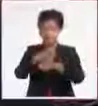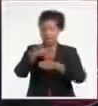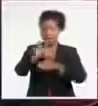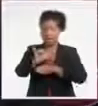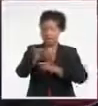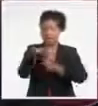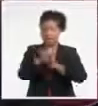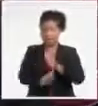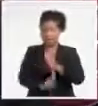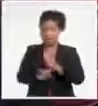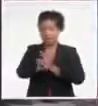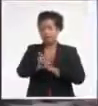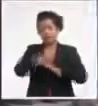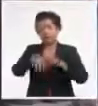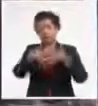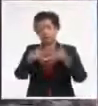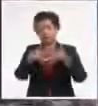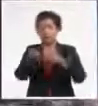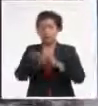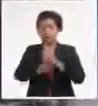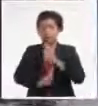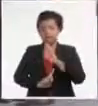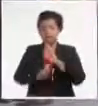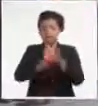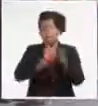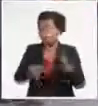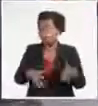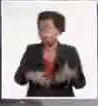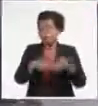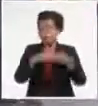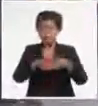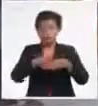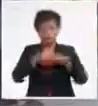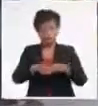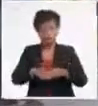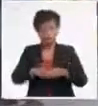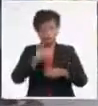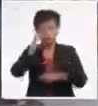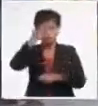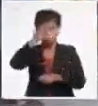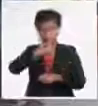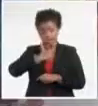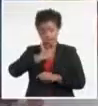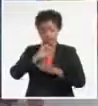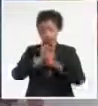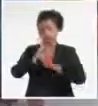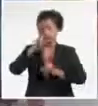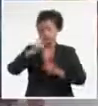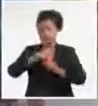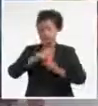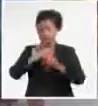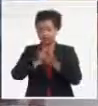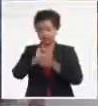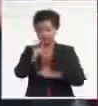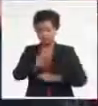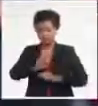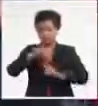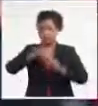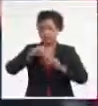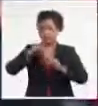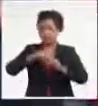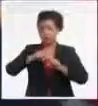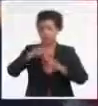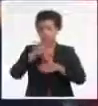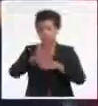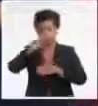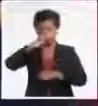eléctricas y empresas eléctricas de las provincias de Granma, Ciego de Ávila, Matanzas, Mayabeque, Las Tunas,